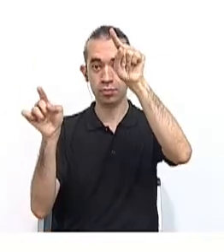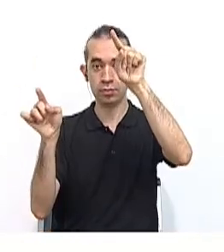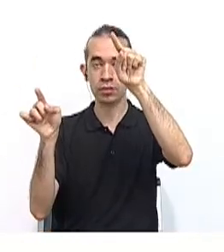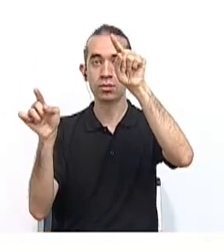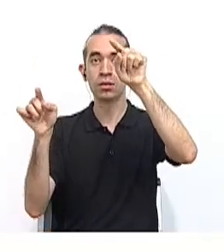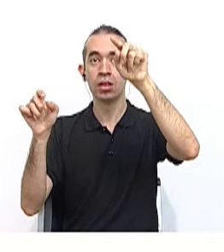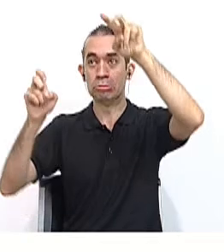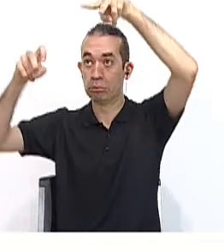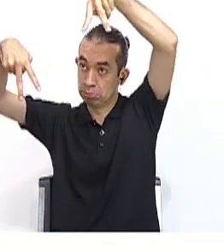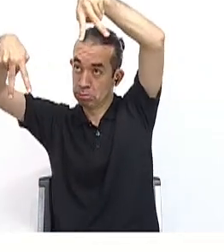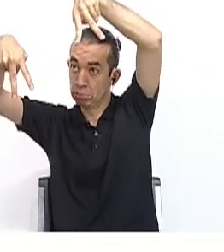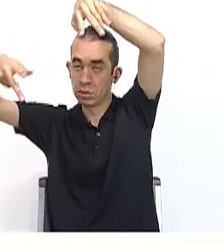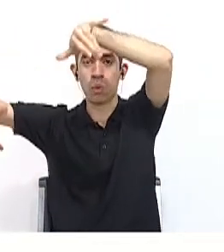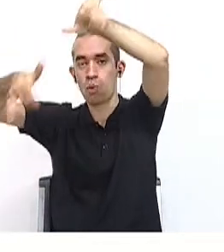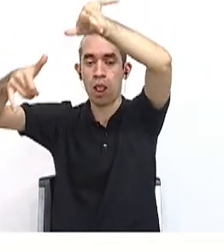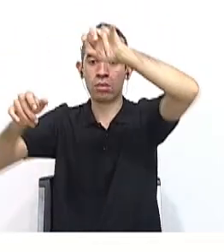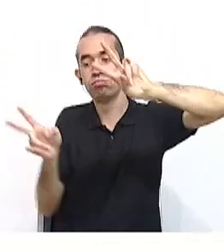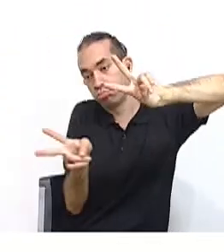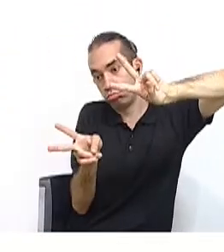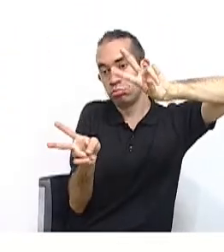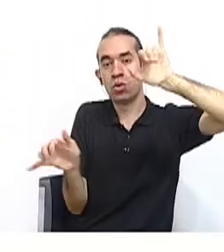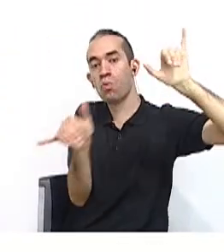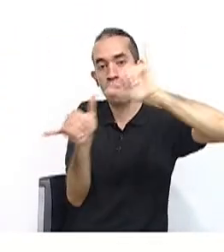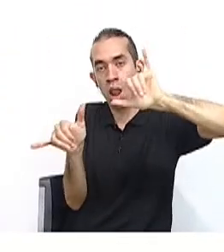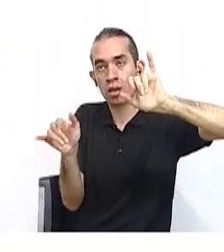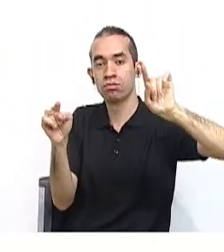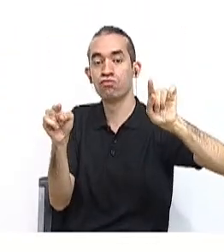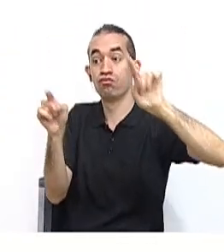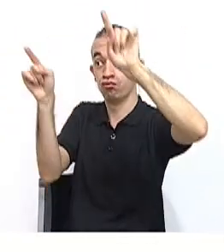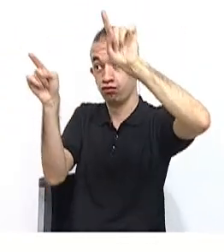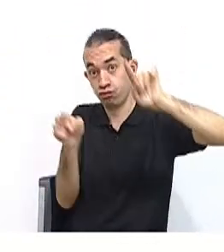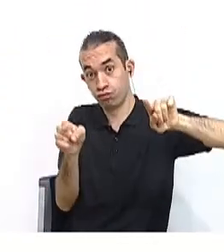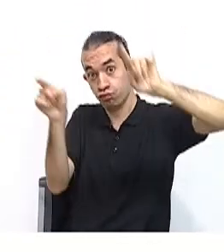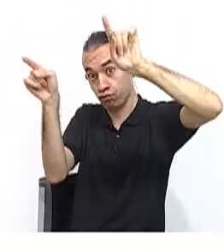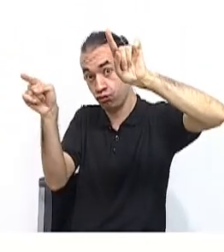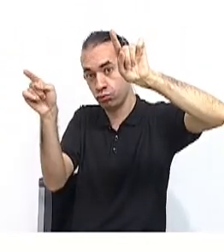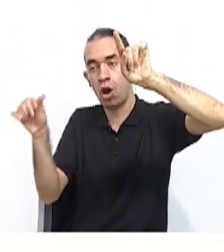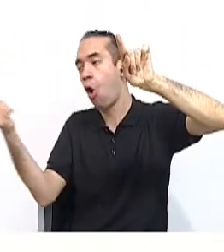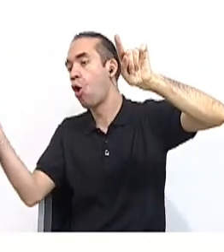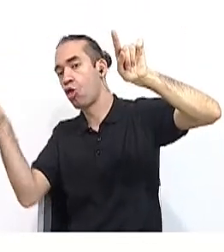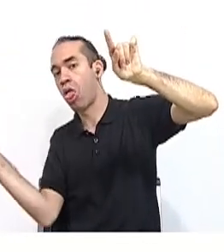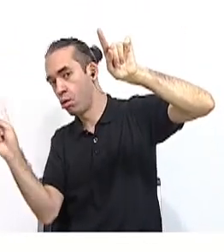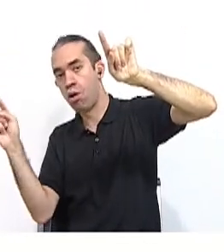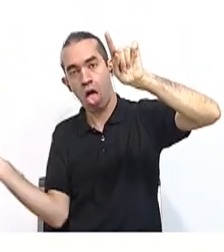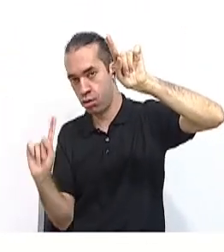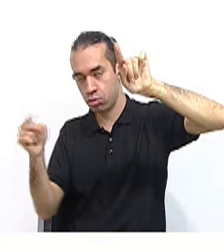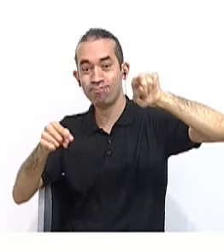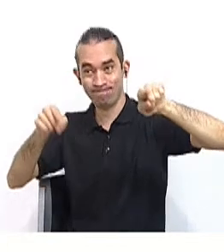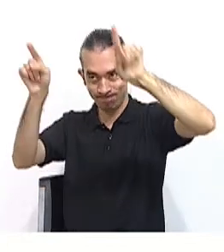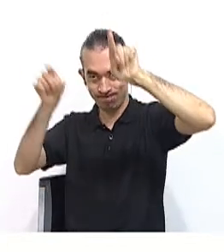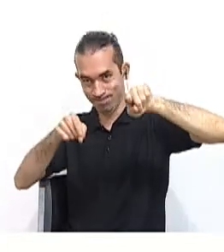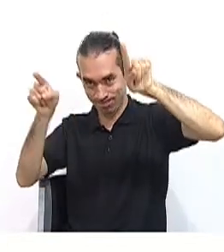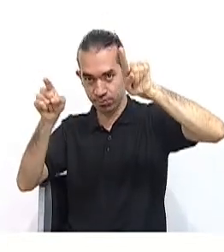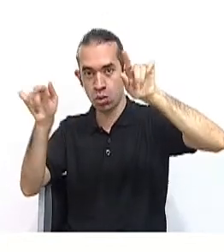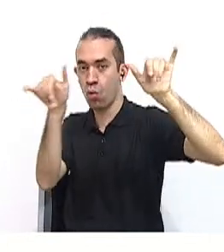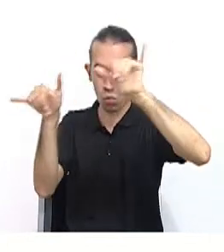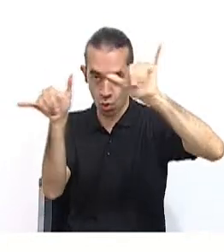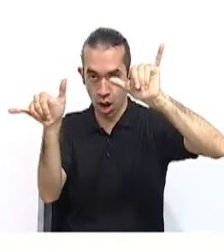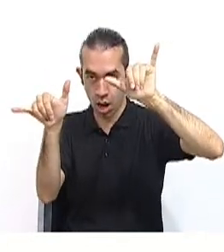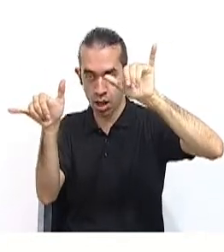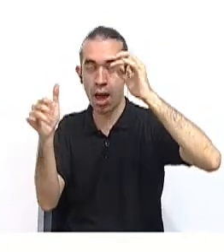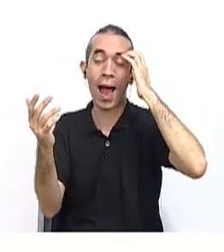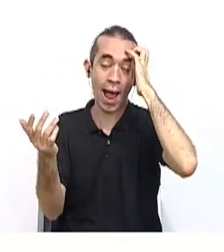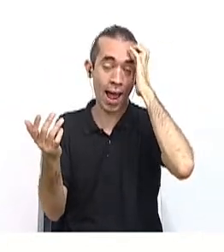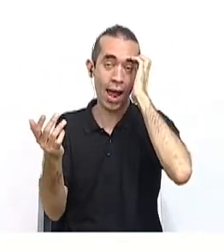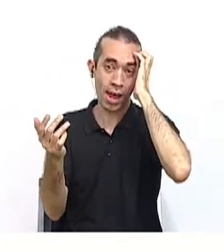2 ángulos iguales y el lado comprendido entre esos ángulos es igual,